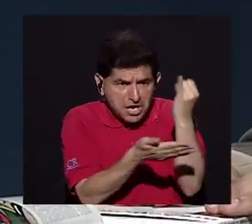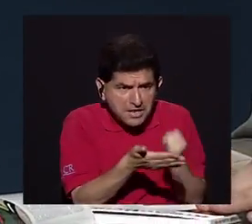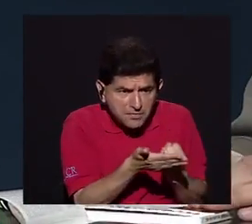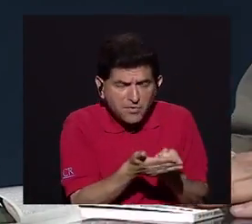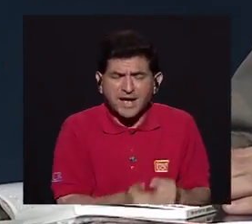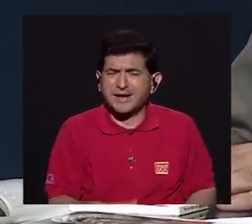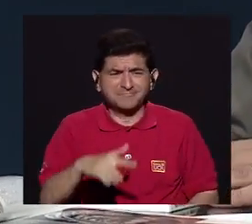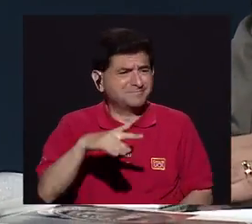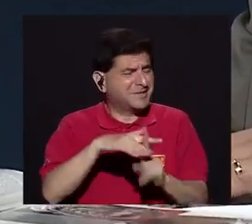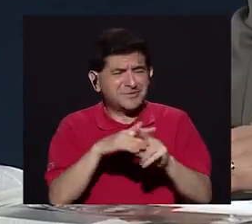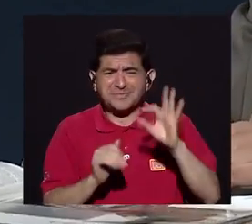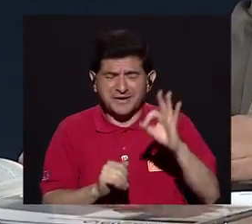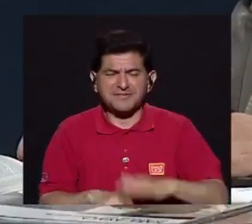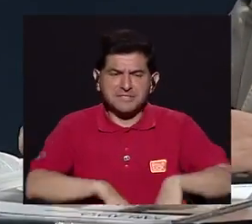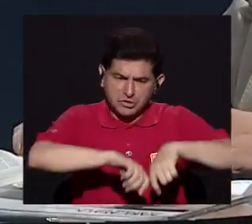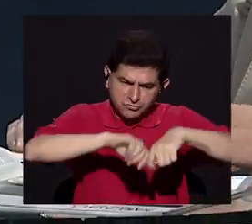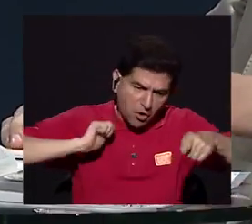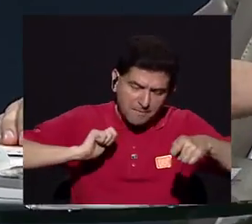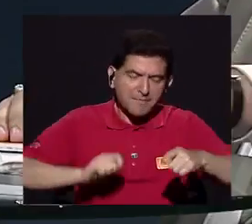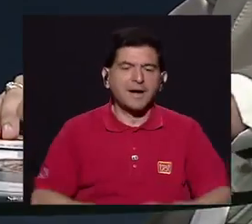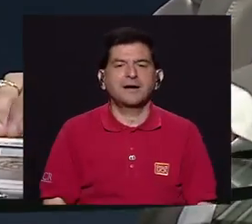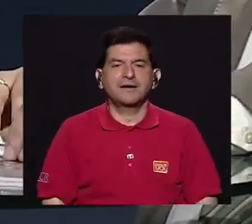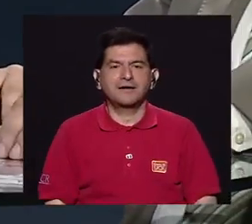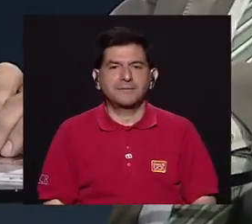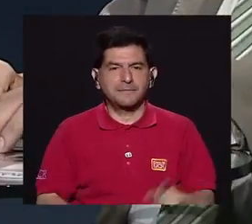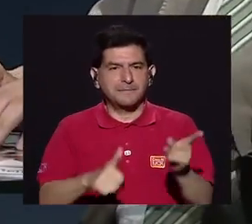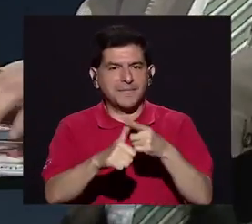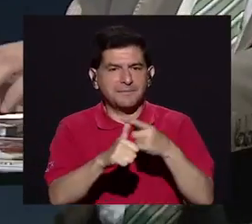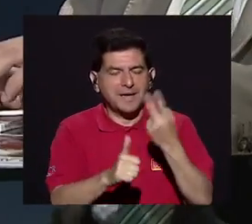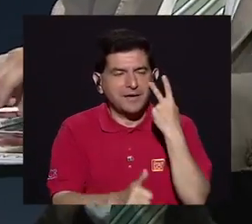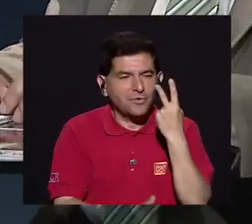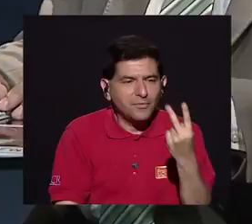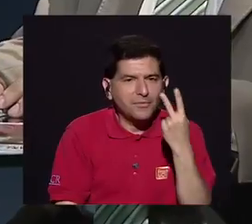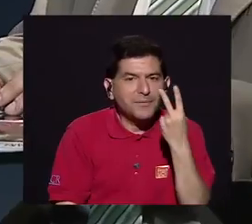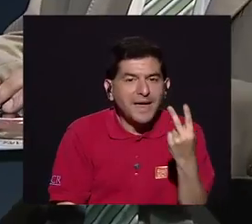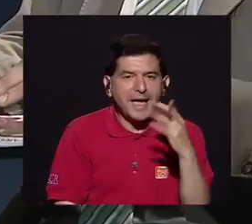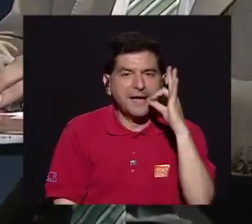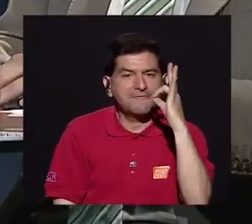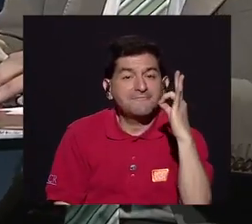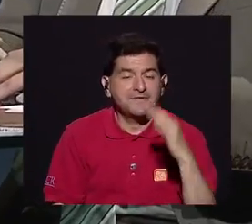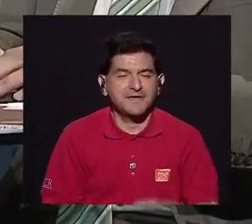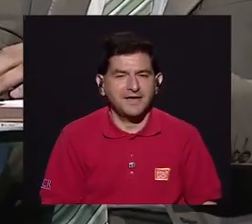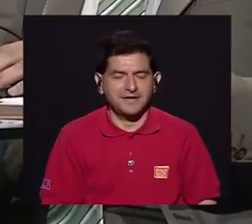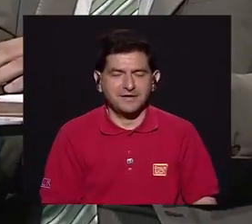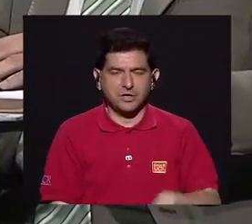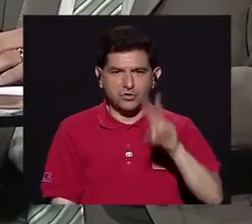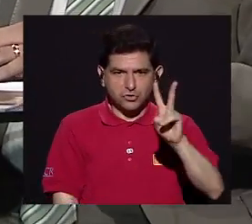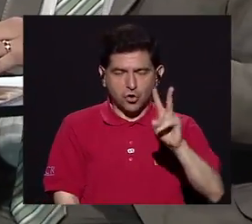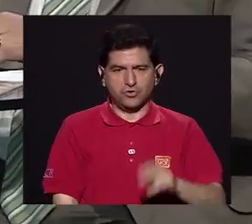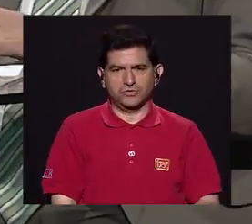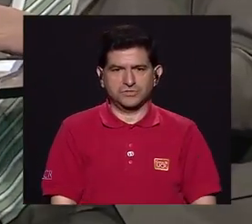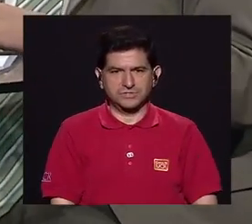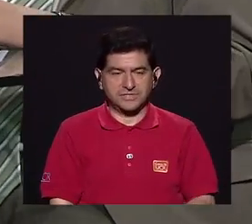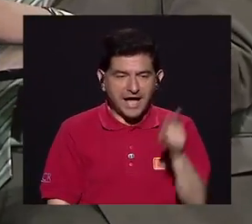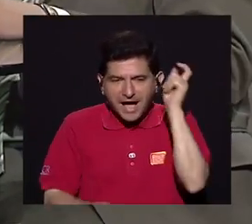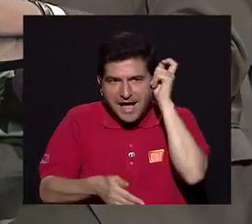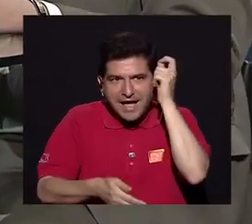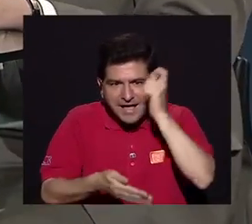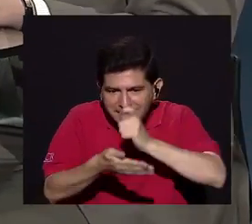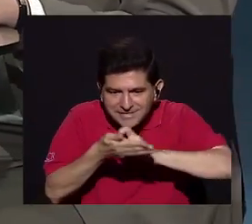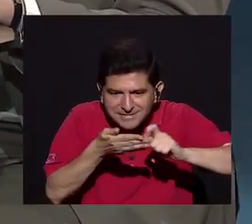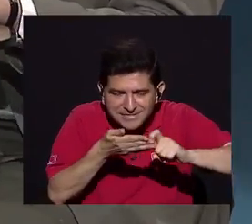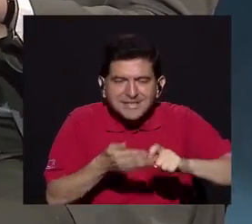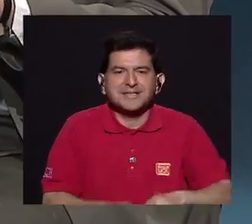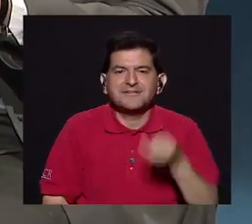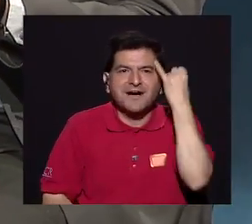algo y dice, no me sale. Rompe la hoja y la avienta. No, la observación. No estás observando, te estás desesperando. 2, el hecho de anotar las ideas.